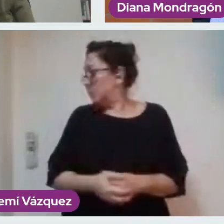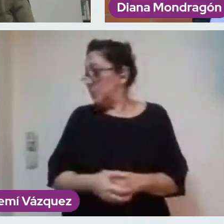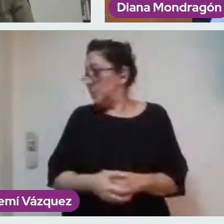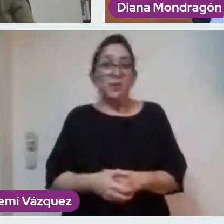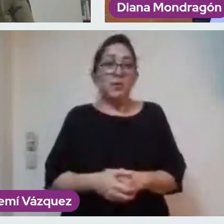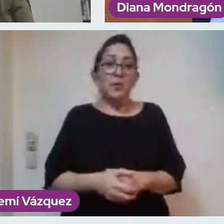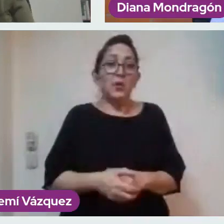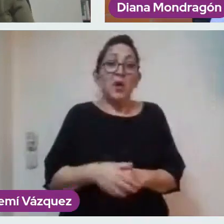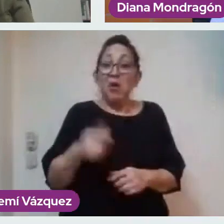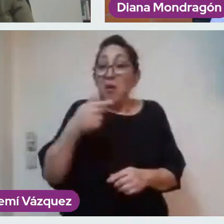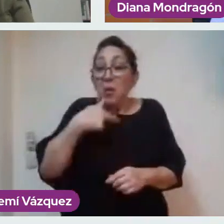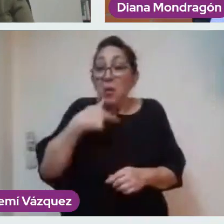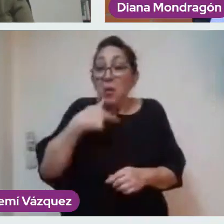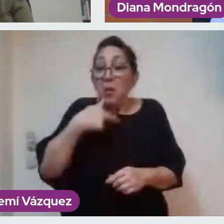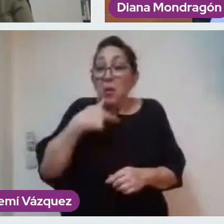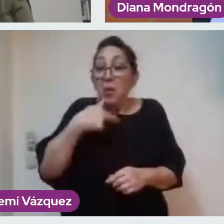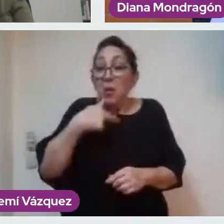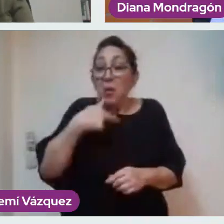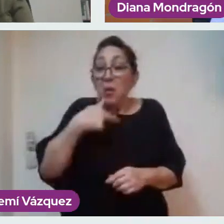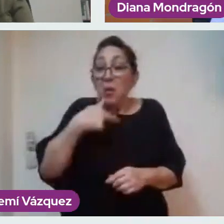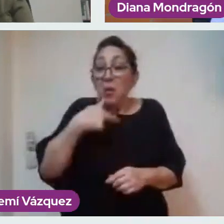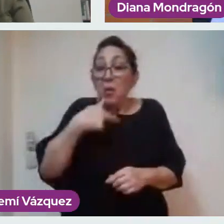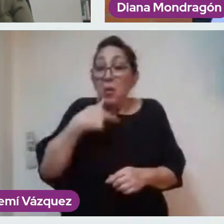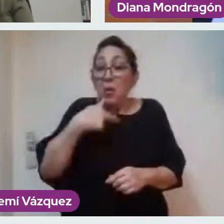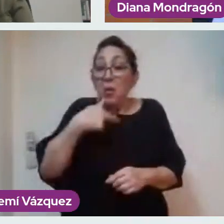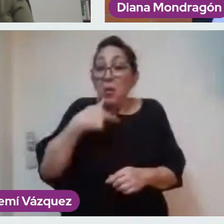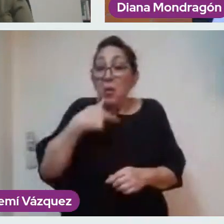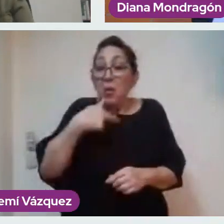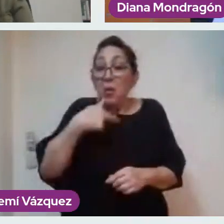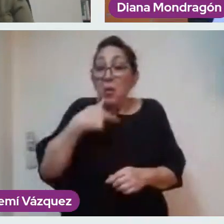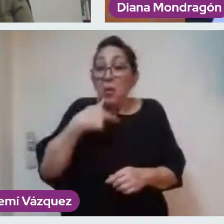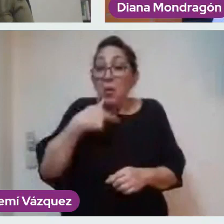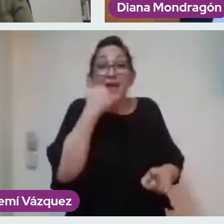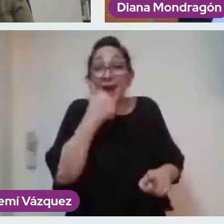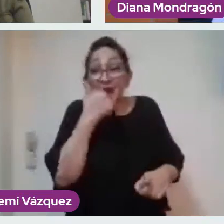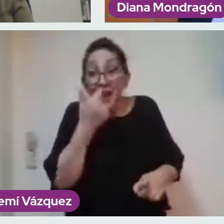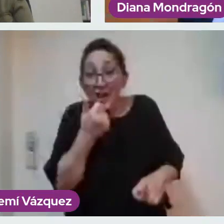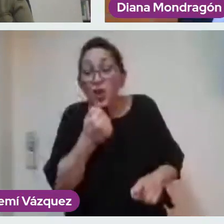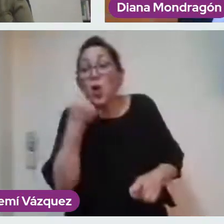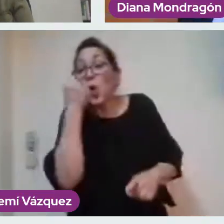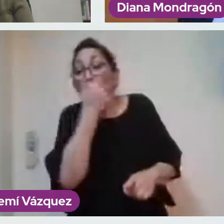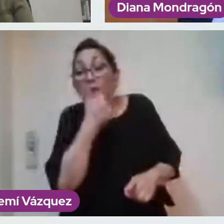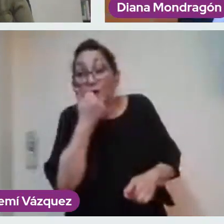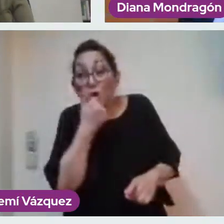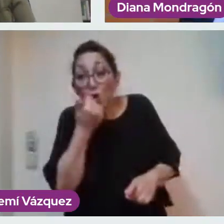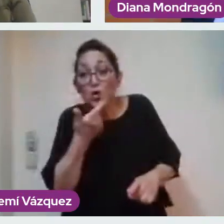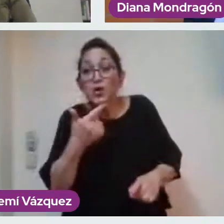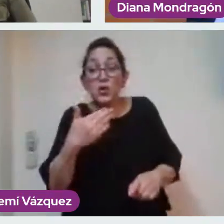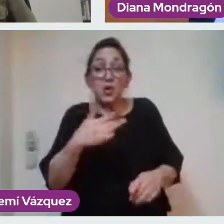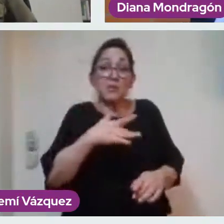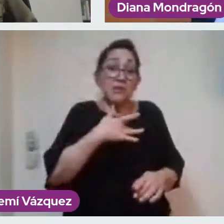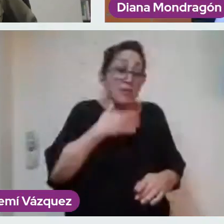el objetivo, uh-huh, que es más bien el bienestar de las y los estudiantes. Claro. Pues,